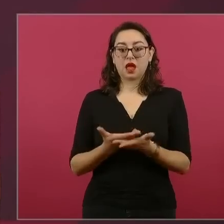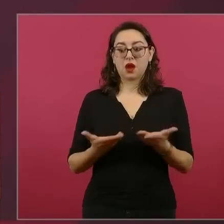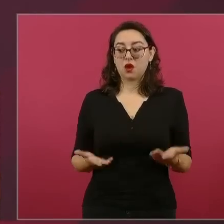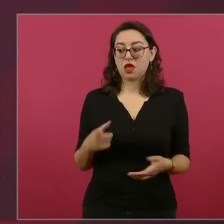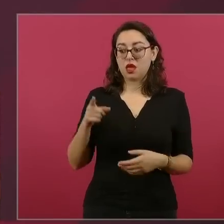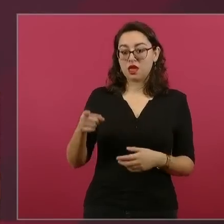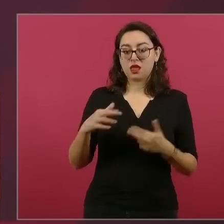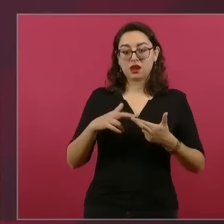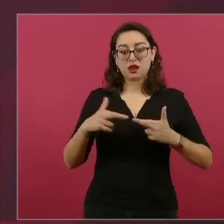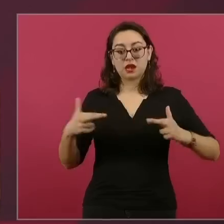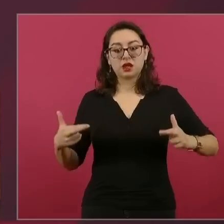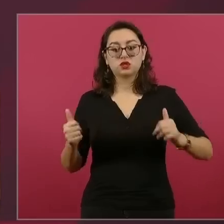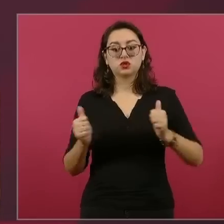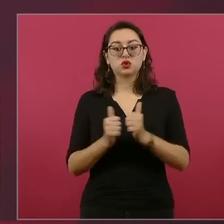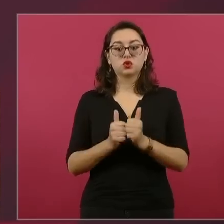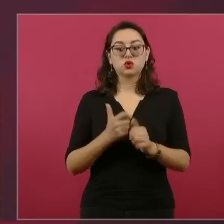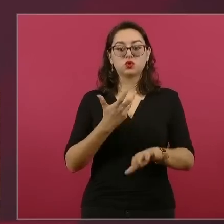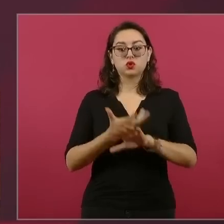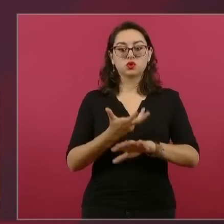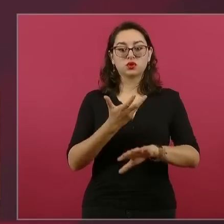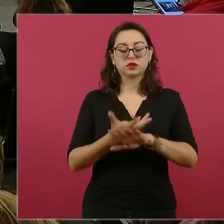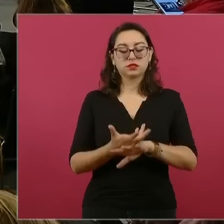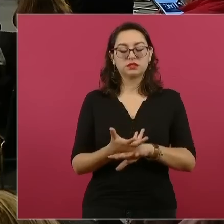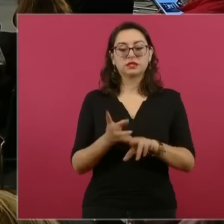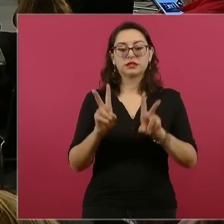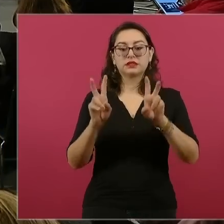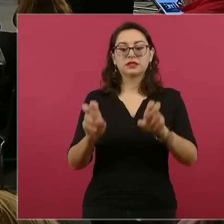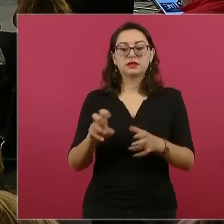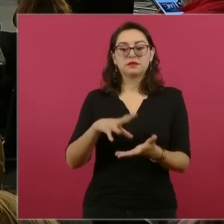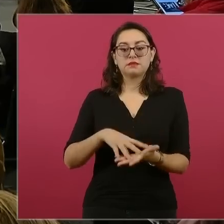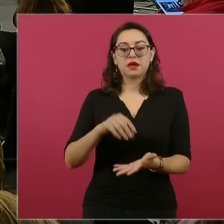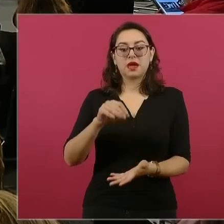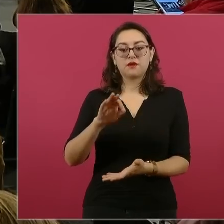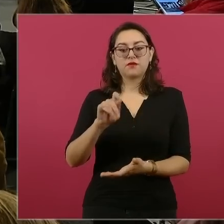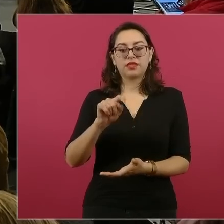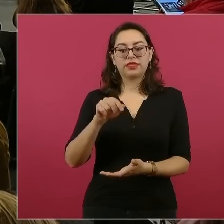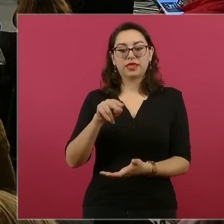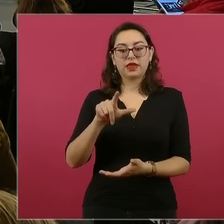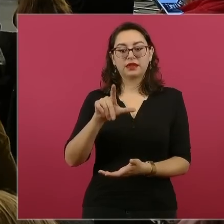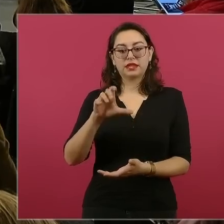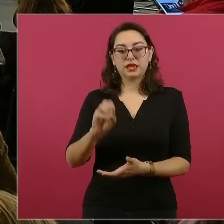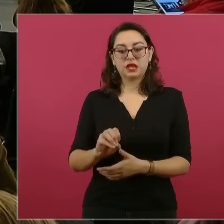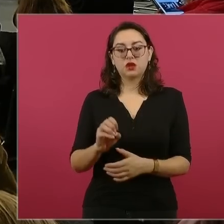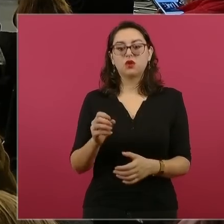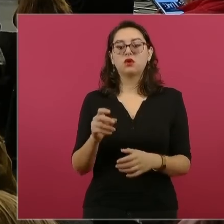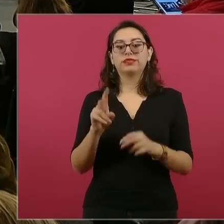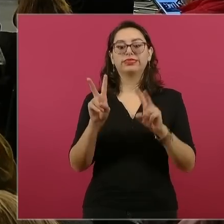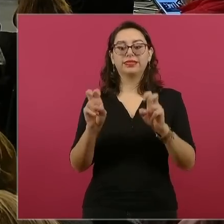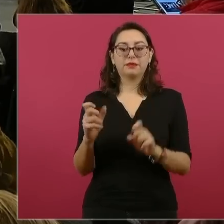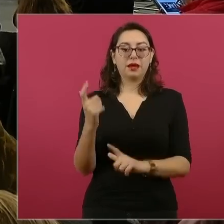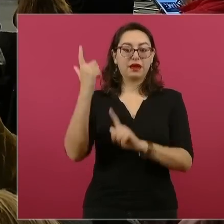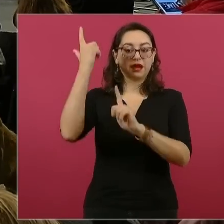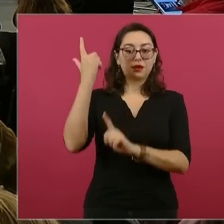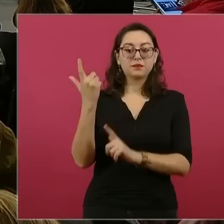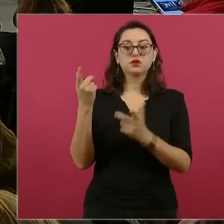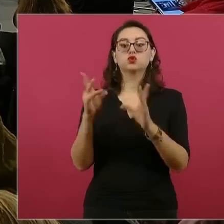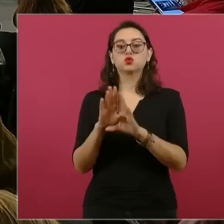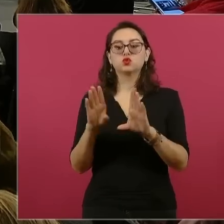tema? Con es estos temas de fentanilo y el tema de tráfico de armas. Sí, ella es una